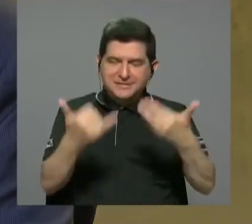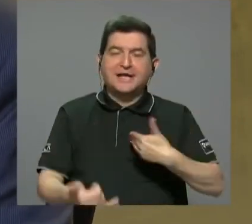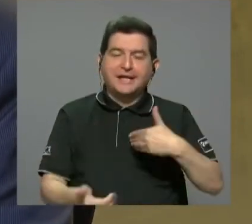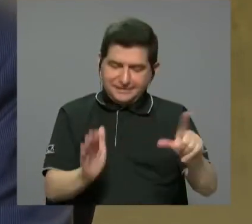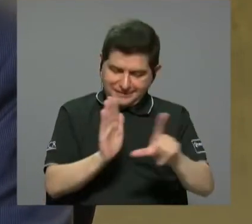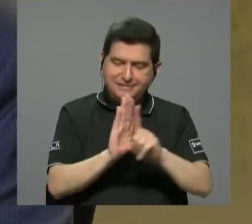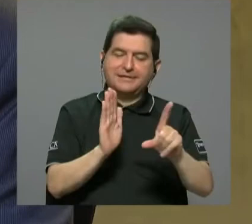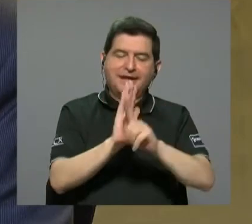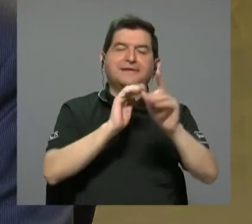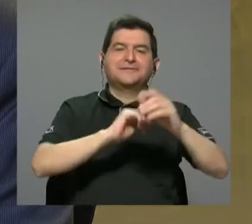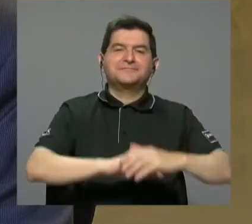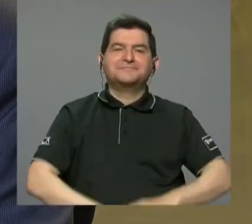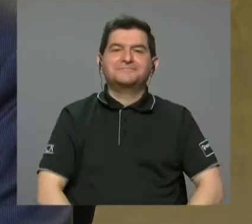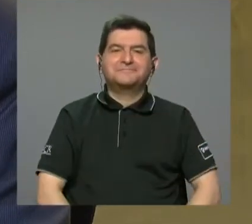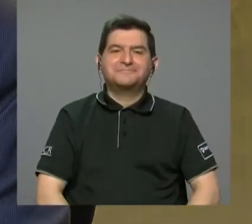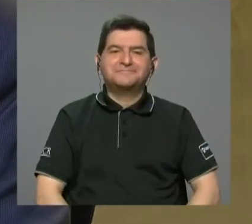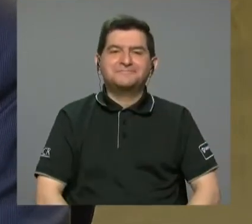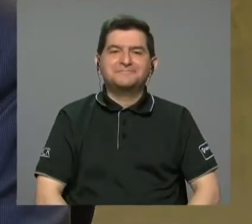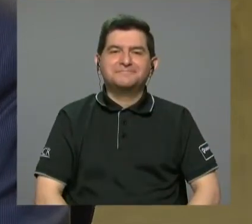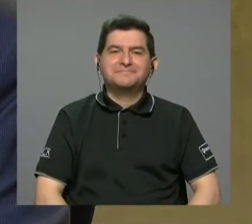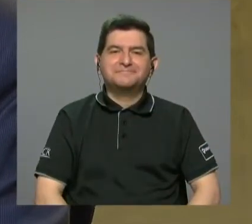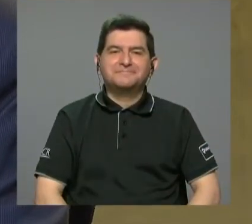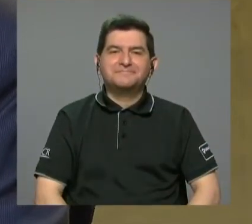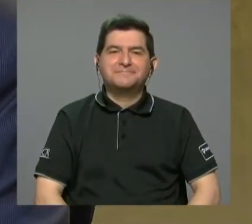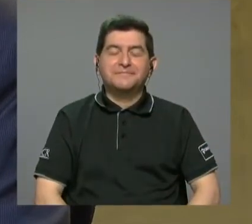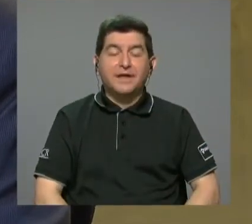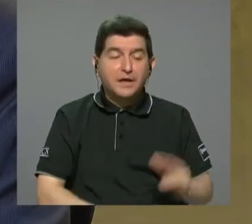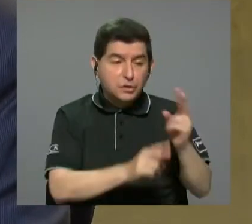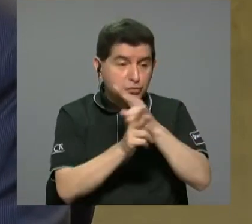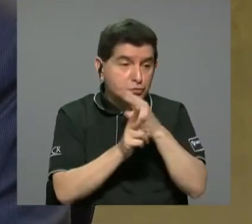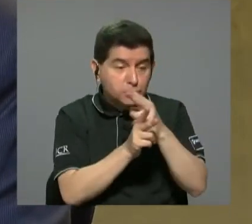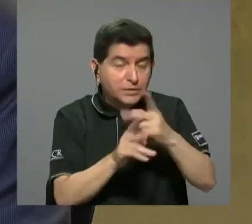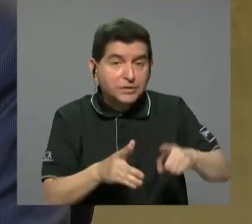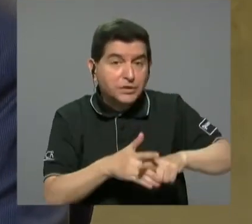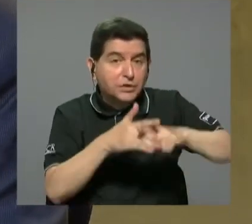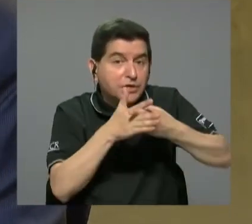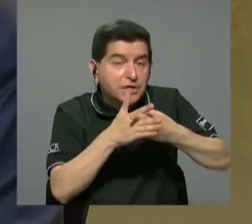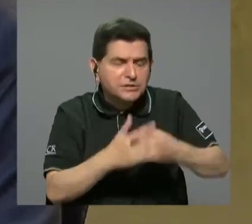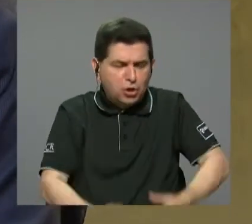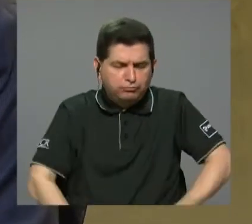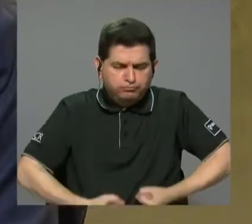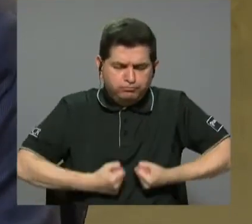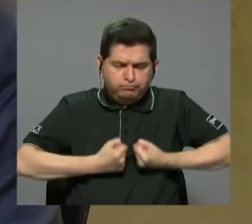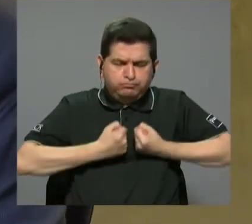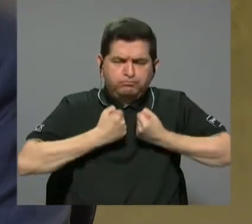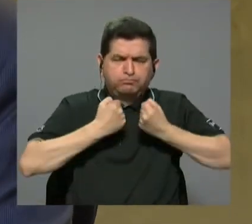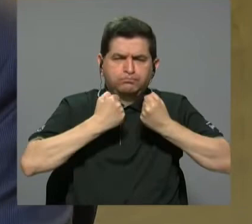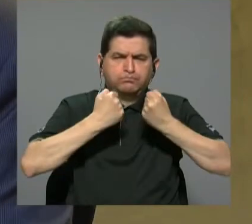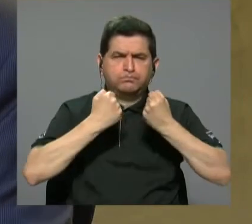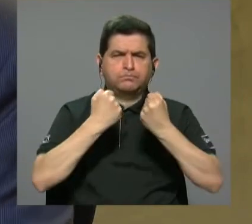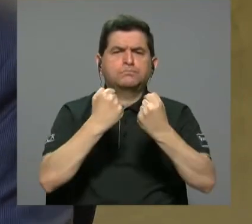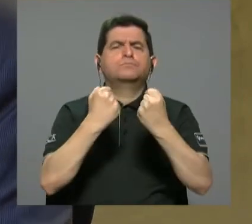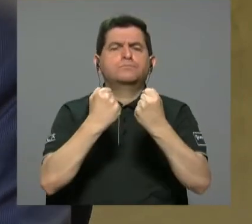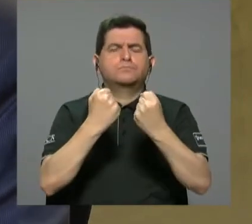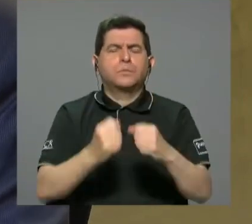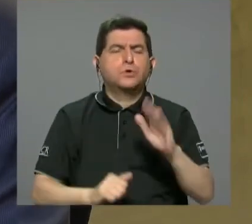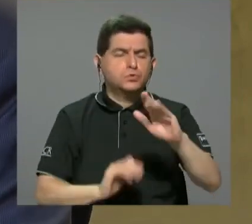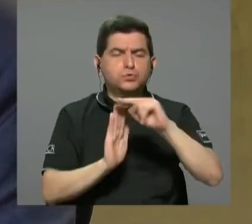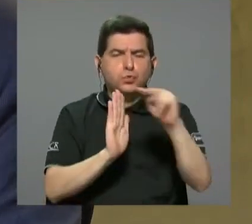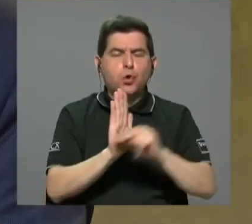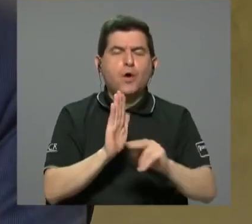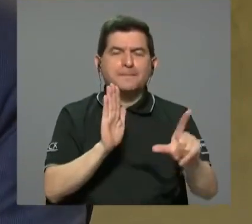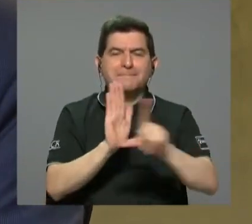ley. Pero entonces las superintendencias empiezan a robustecer su marco